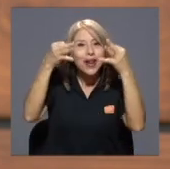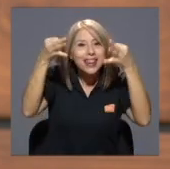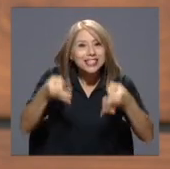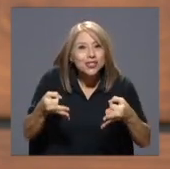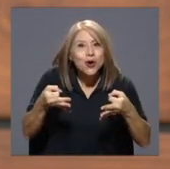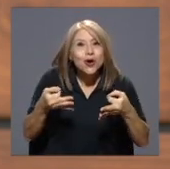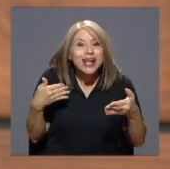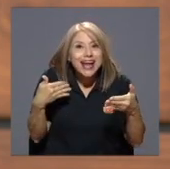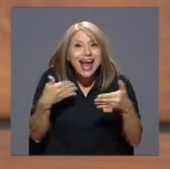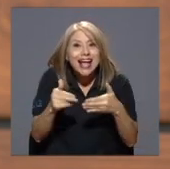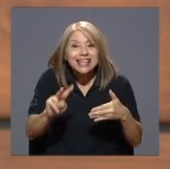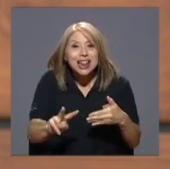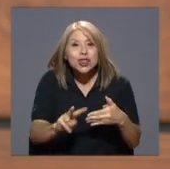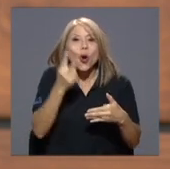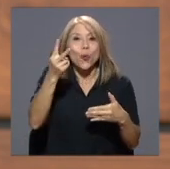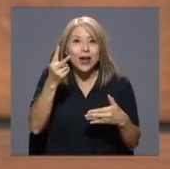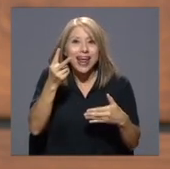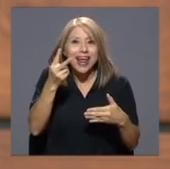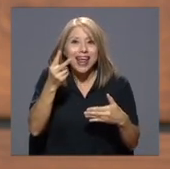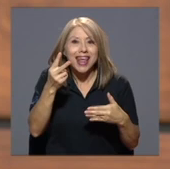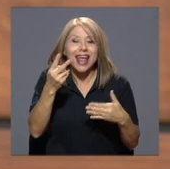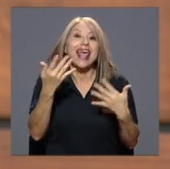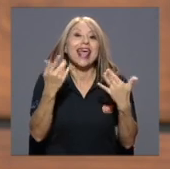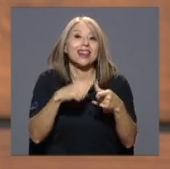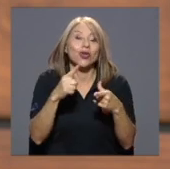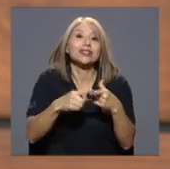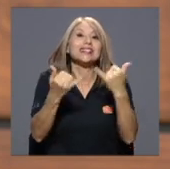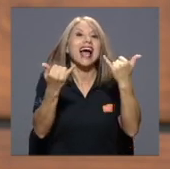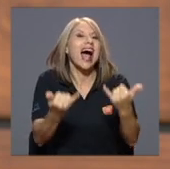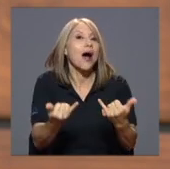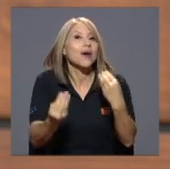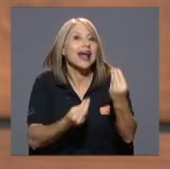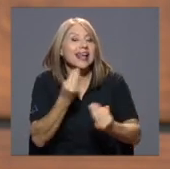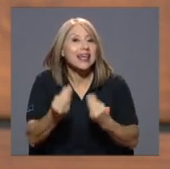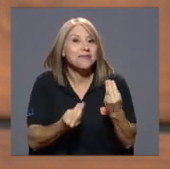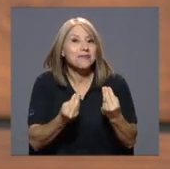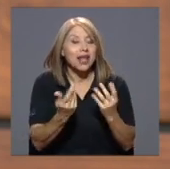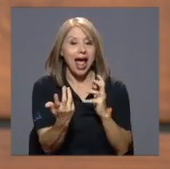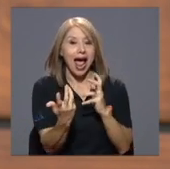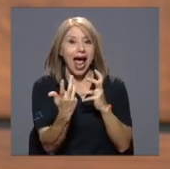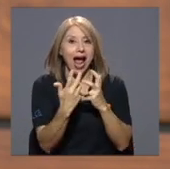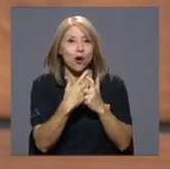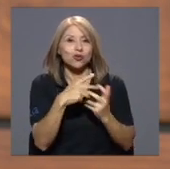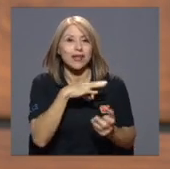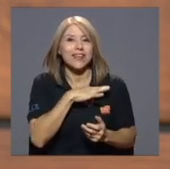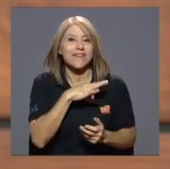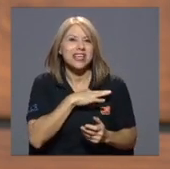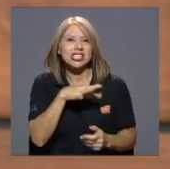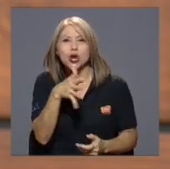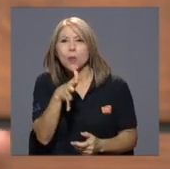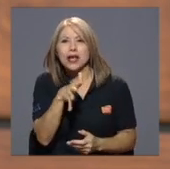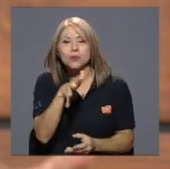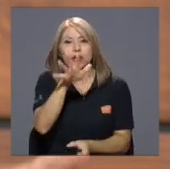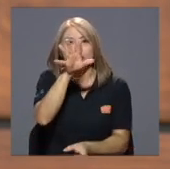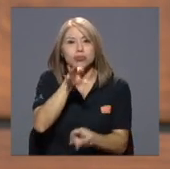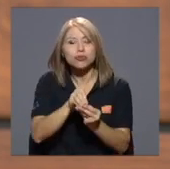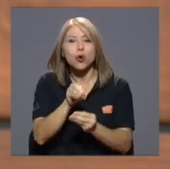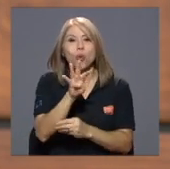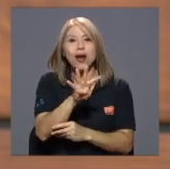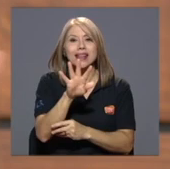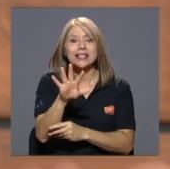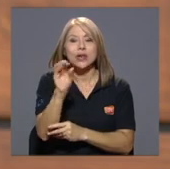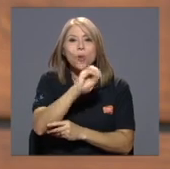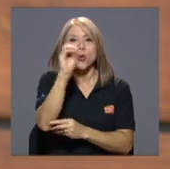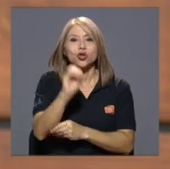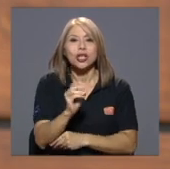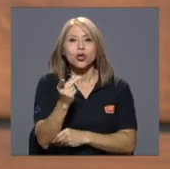doble que eso. Entonces, ahora el ajuste de beneficios que hay que hacer en este momento quedaría como en 45% del salario. Es decir,